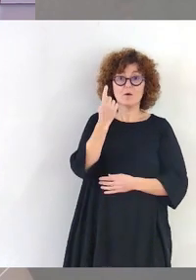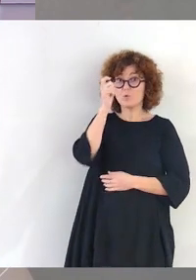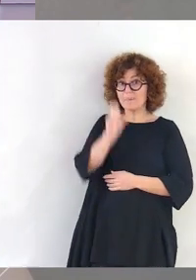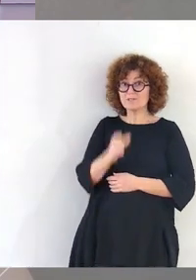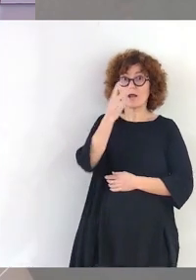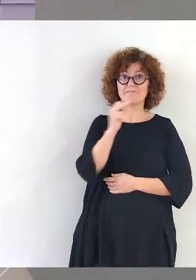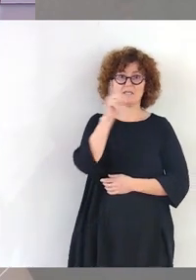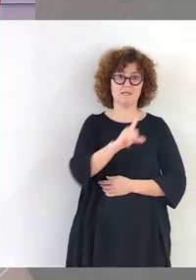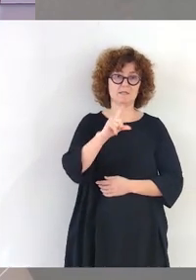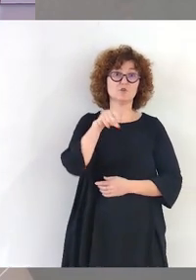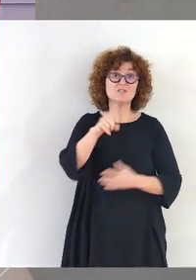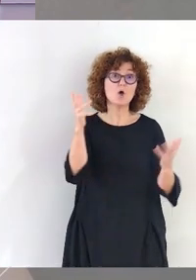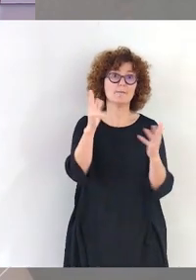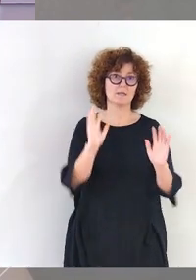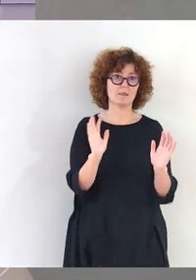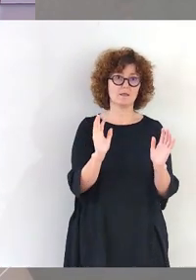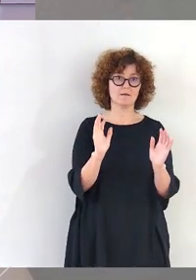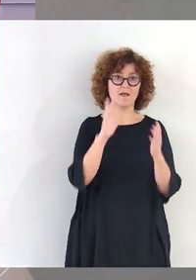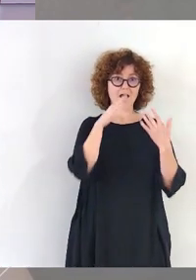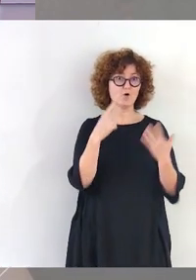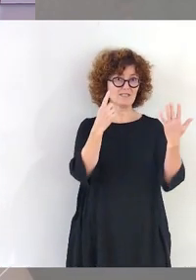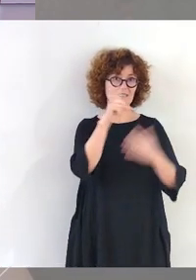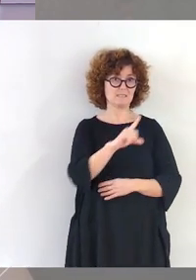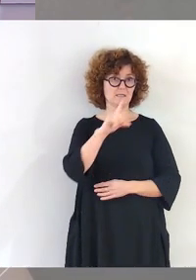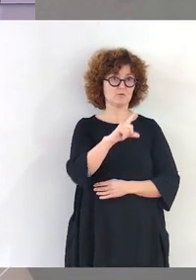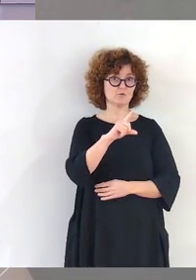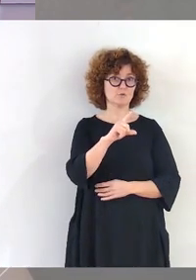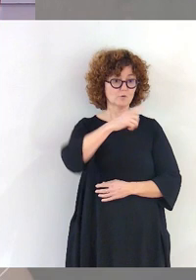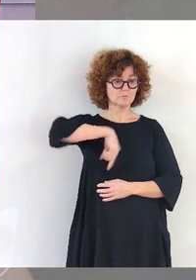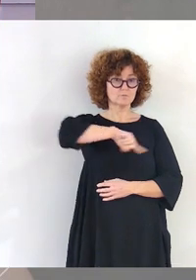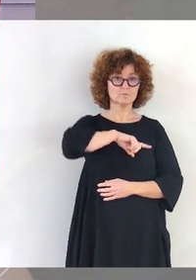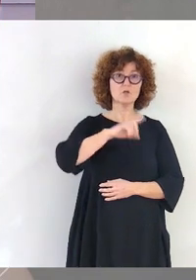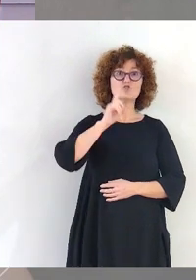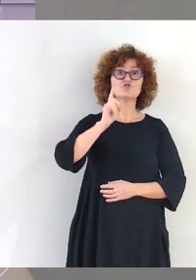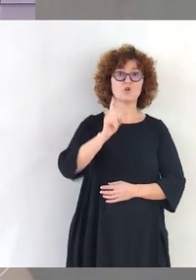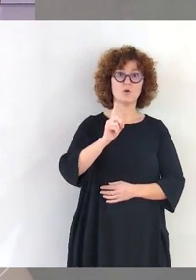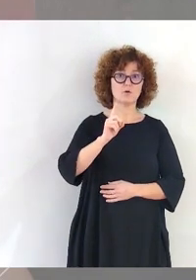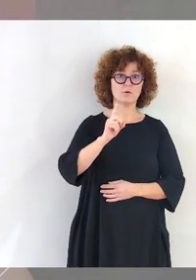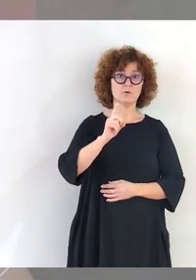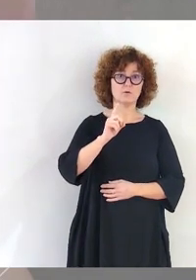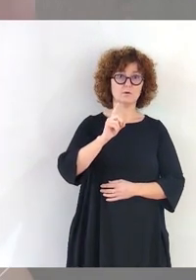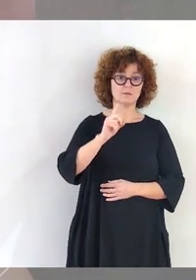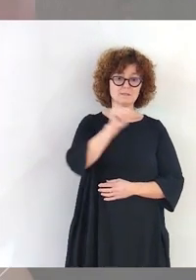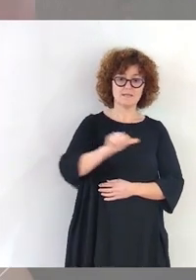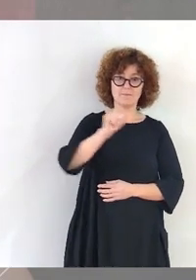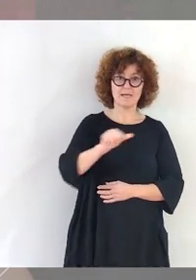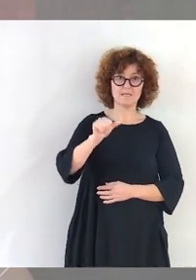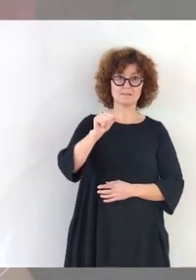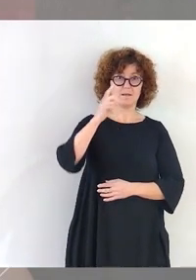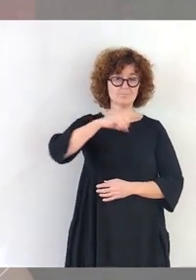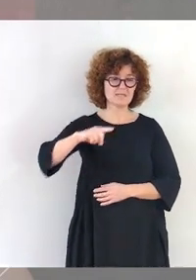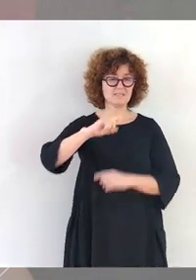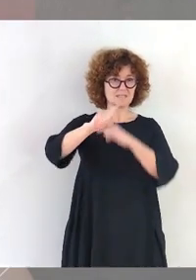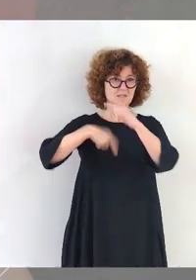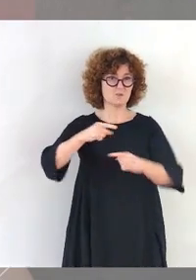y claro La pregunta es por qué solo somos capaces de proveer semanas meses después de plazamiento seis eh litros